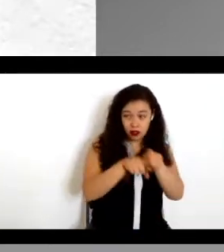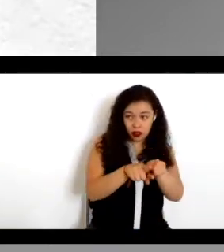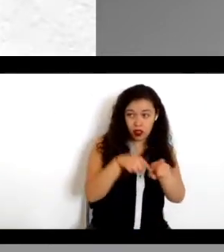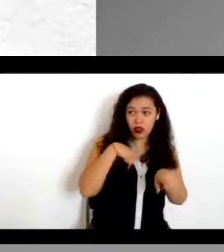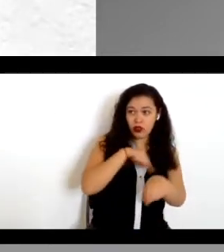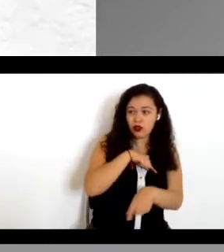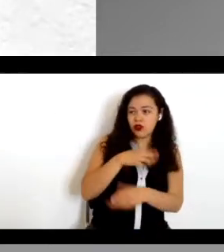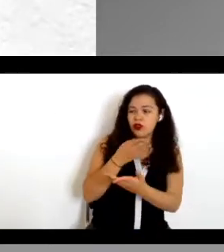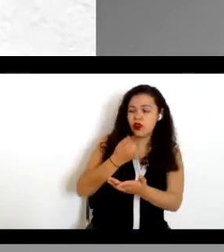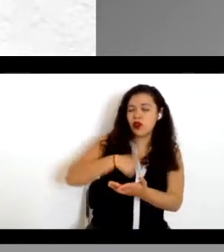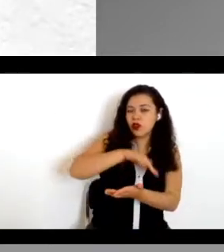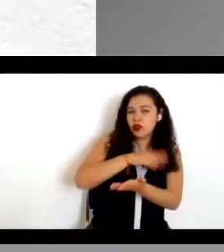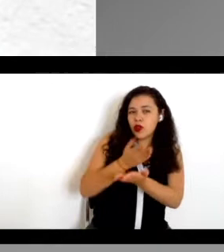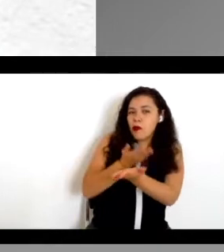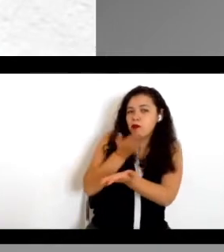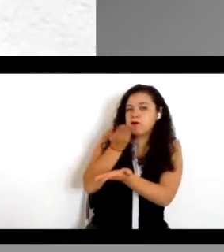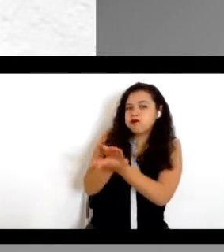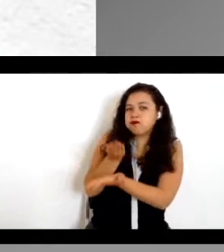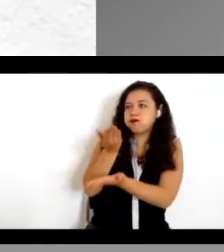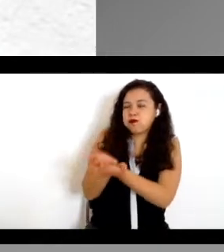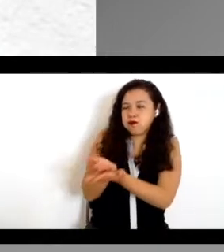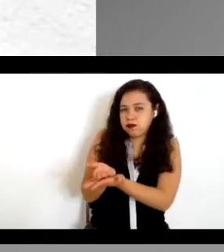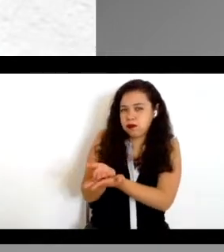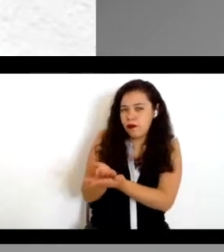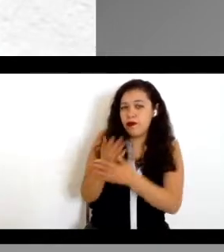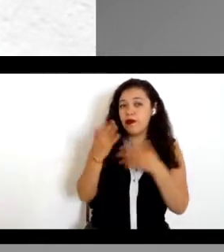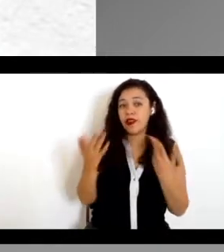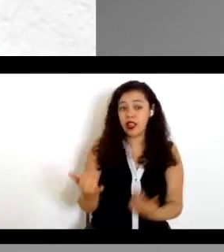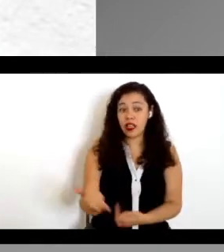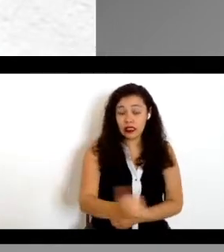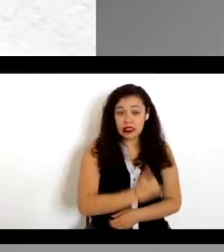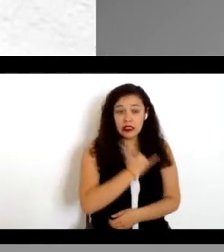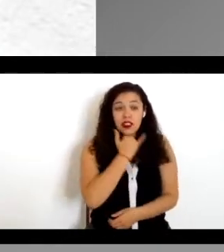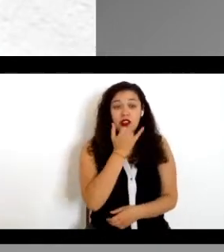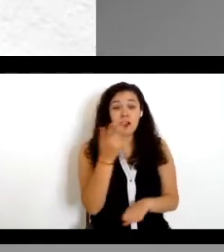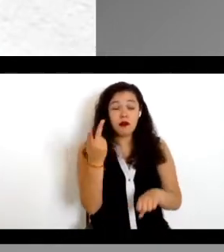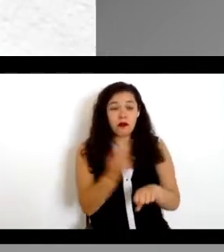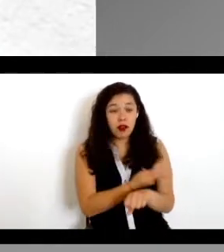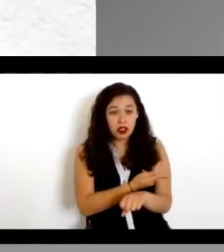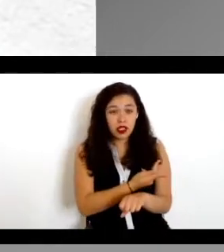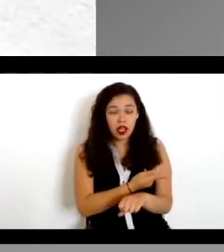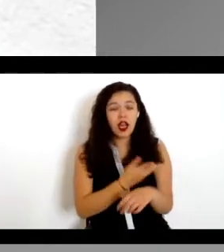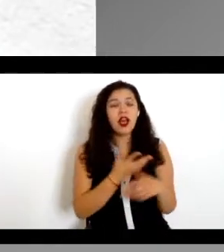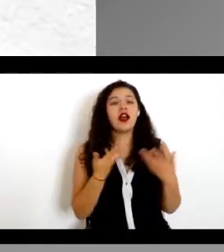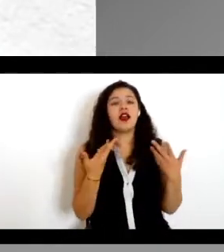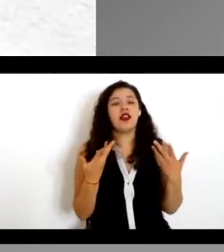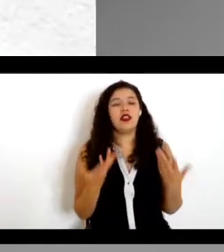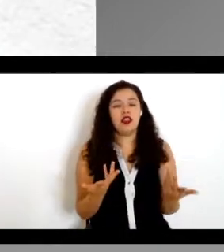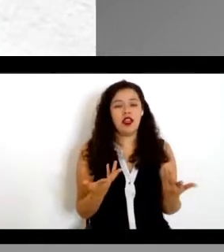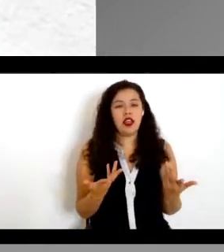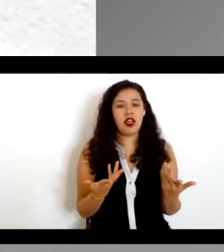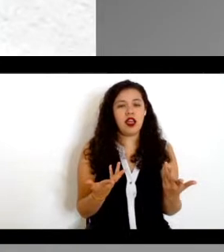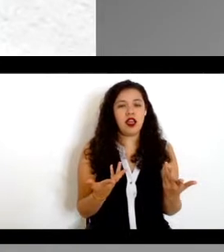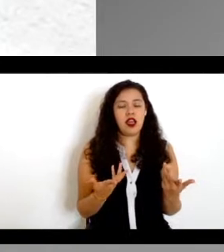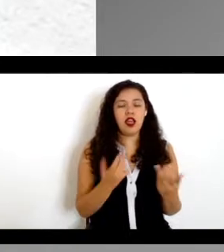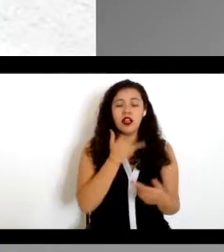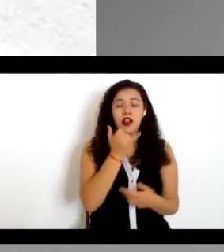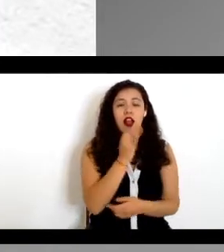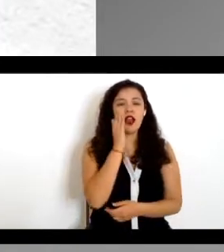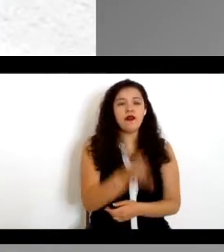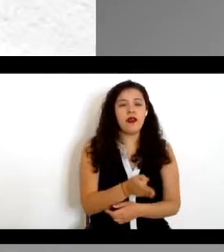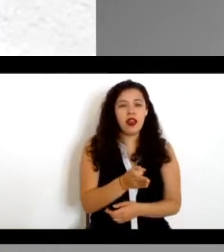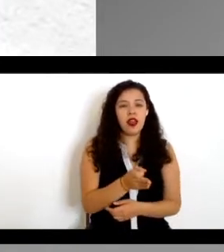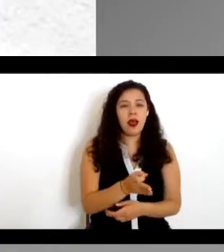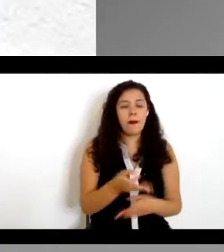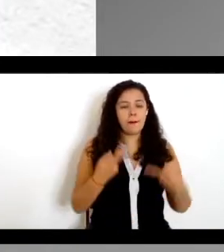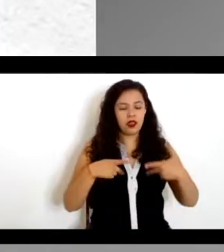para que si el error se está dando, ese error sea asumido por primero, principalmente por la